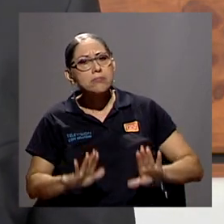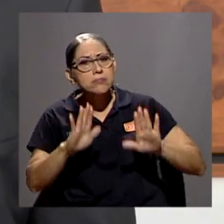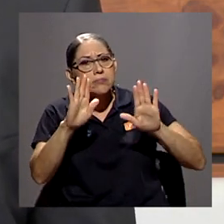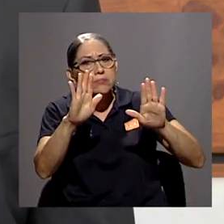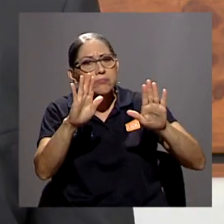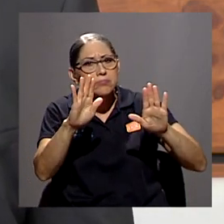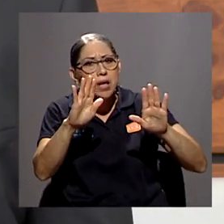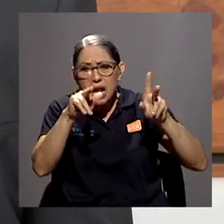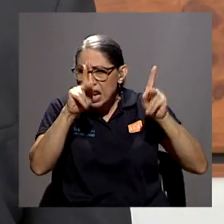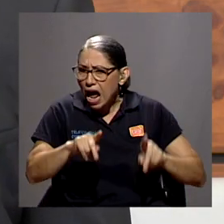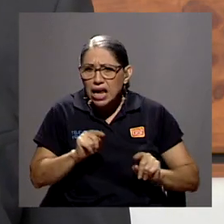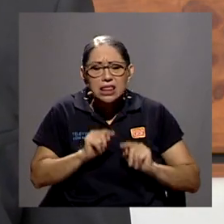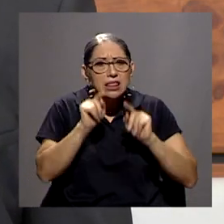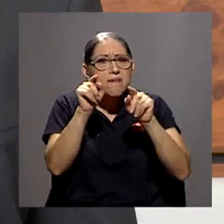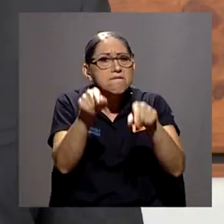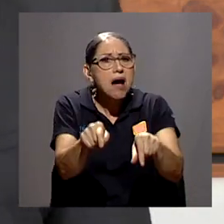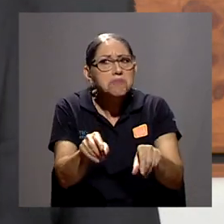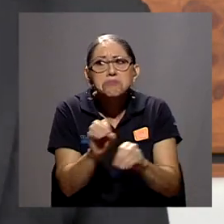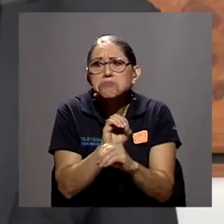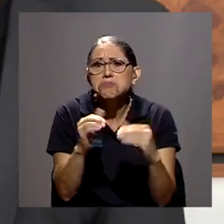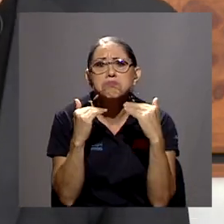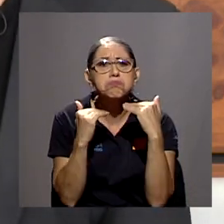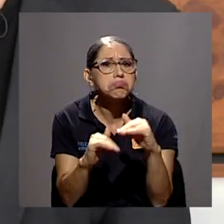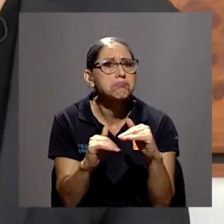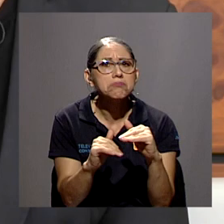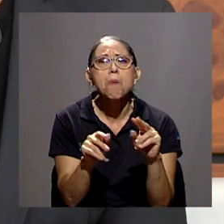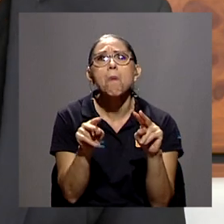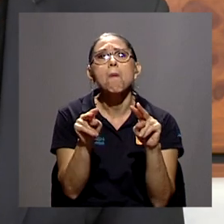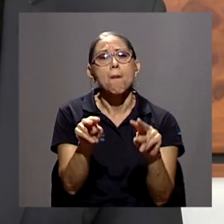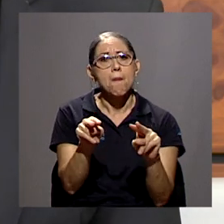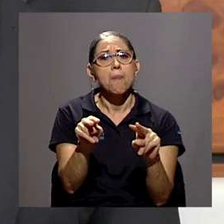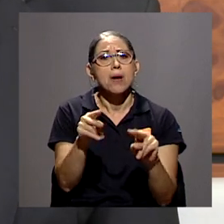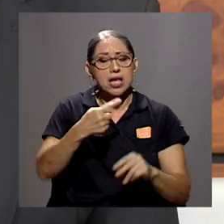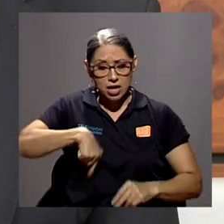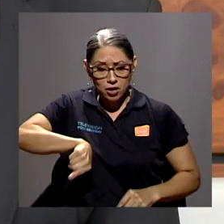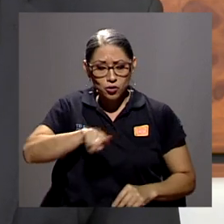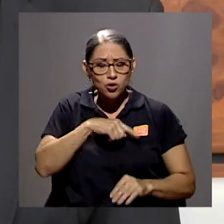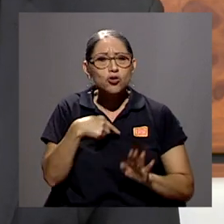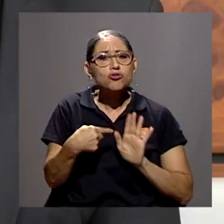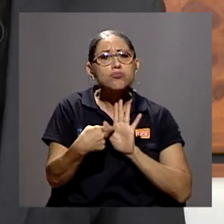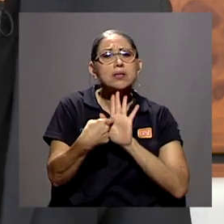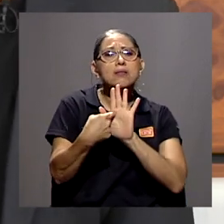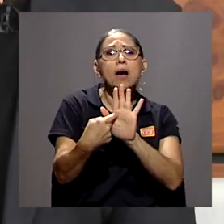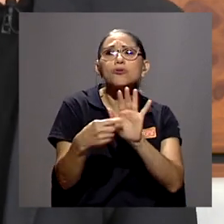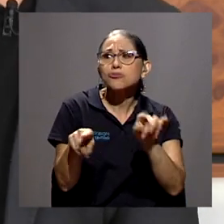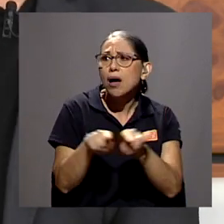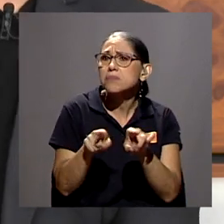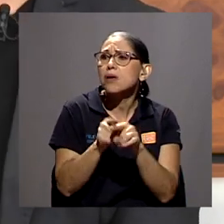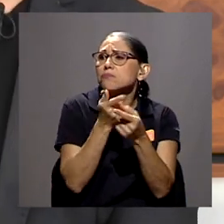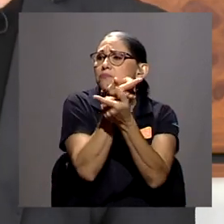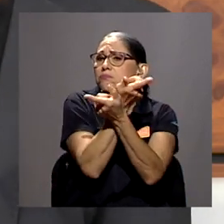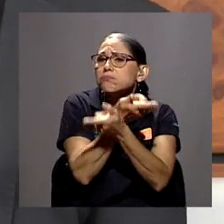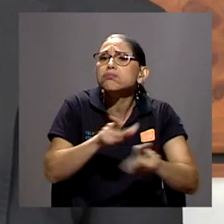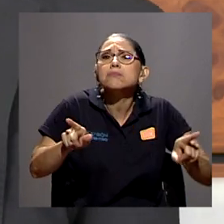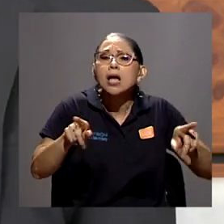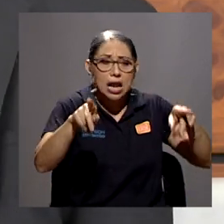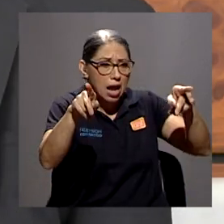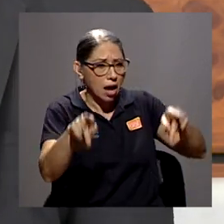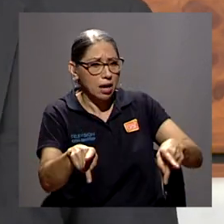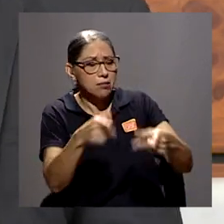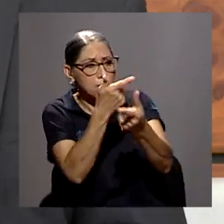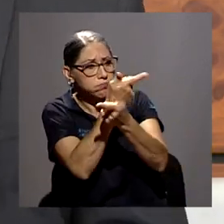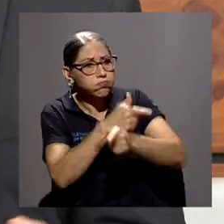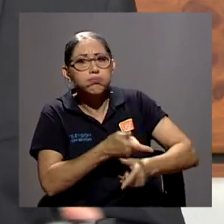complejos sin complejos y nosotros presentamos nuestros trabajos y concede sin complejos y la gente que está ahí está sin